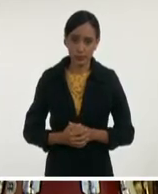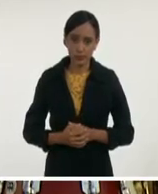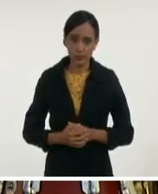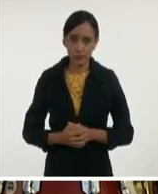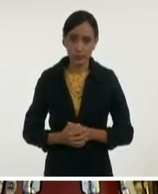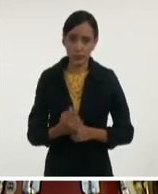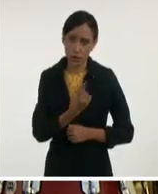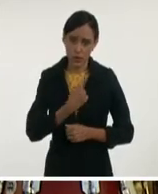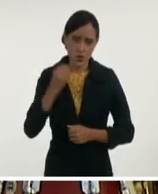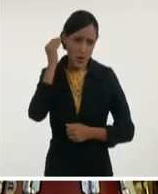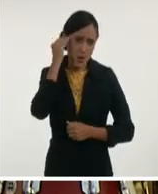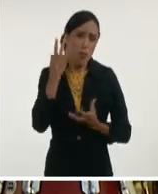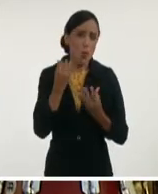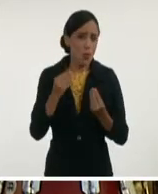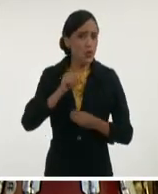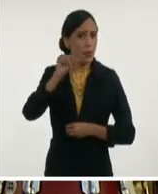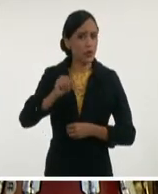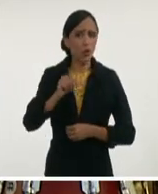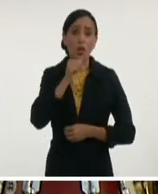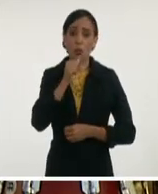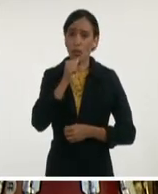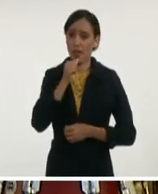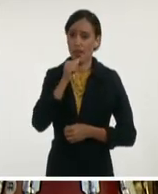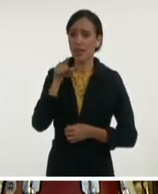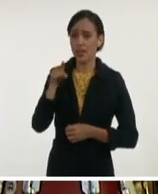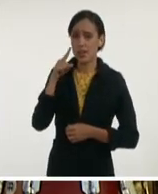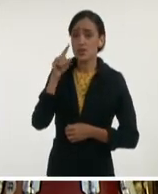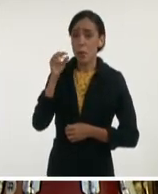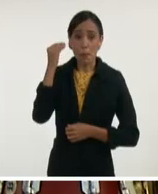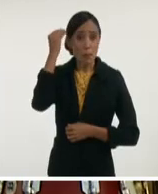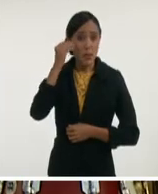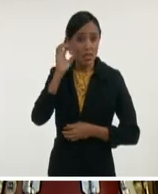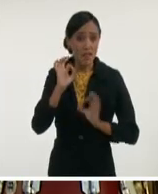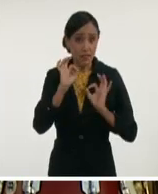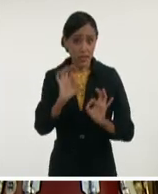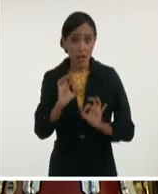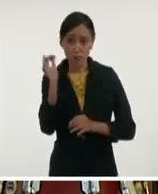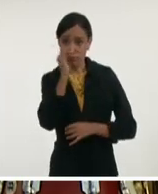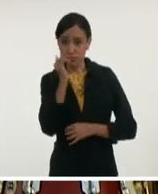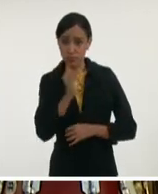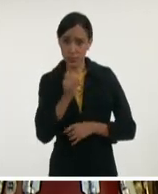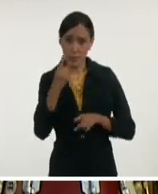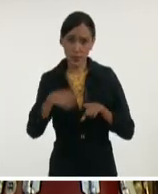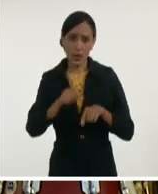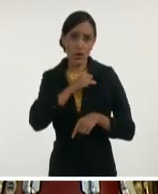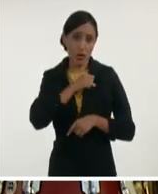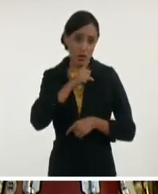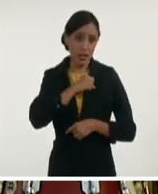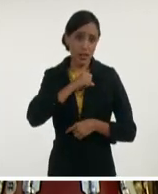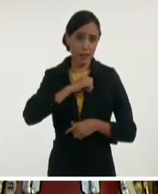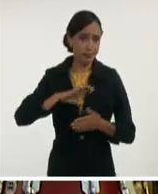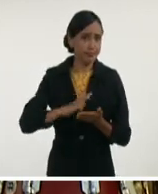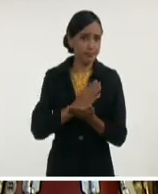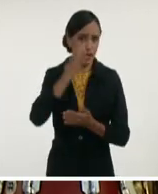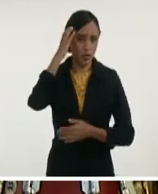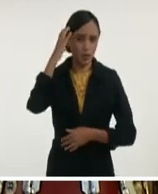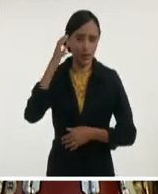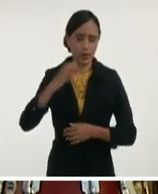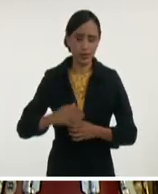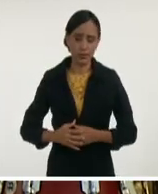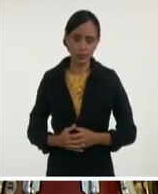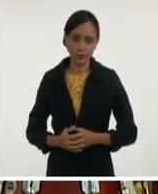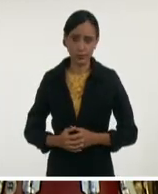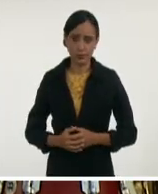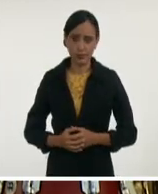duden y se pronuncien suponiendo una separación que no existe. No juzgo,